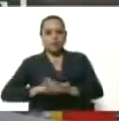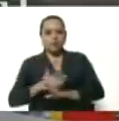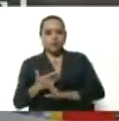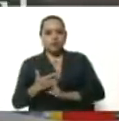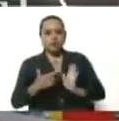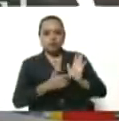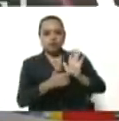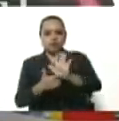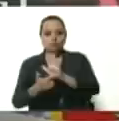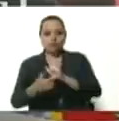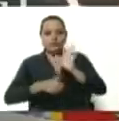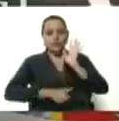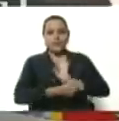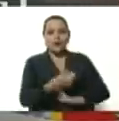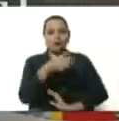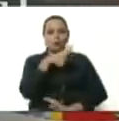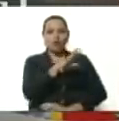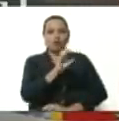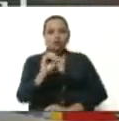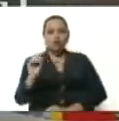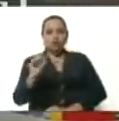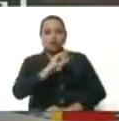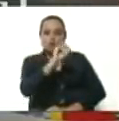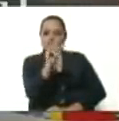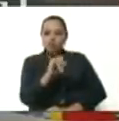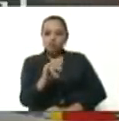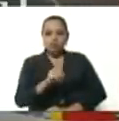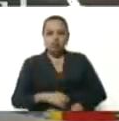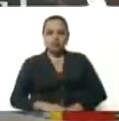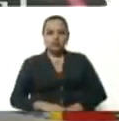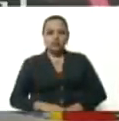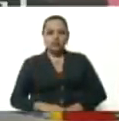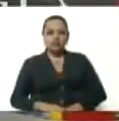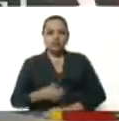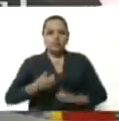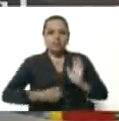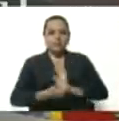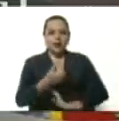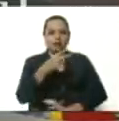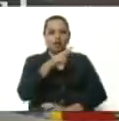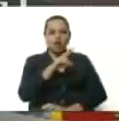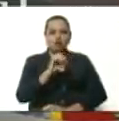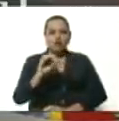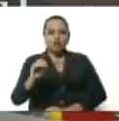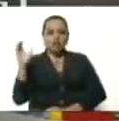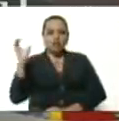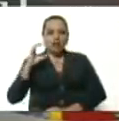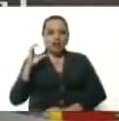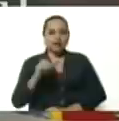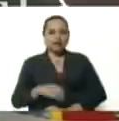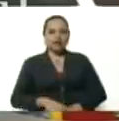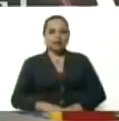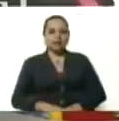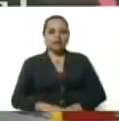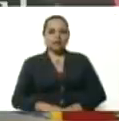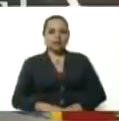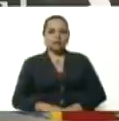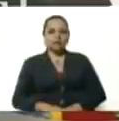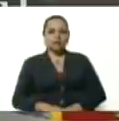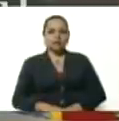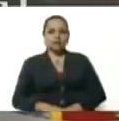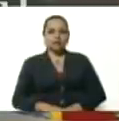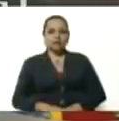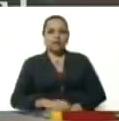fíjense, más de 400 casos, Zulia, 200 y pico de casos, Caracas. Y después viene,